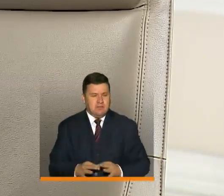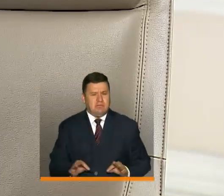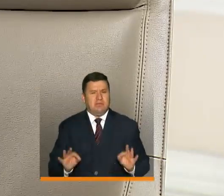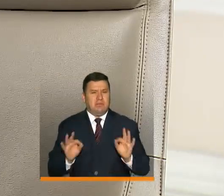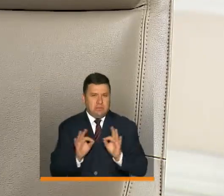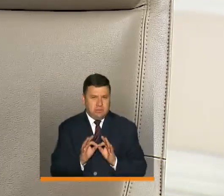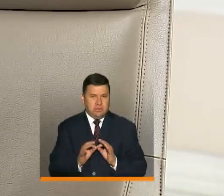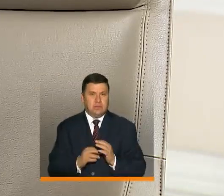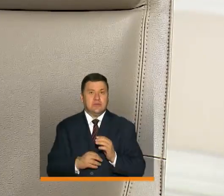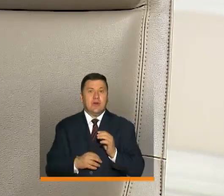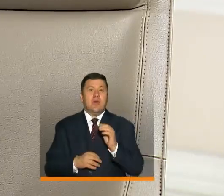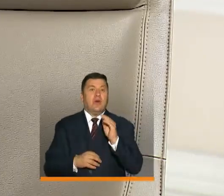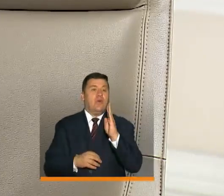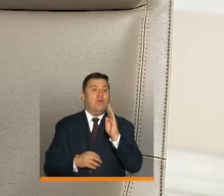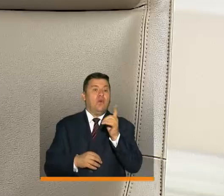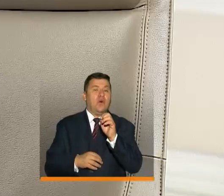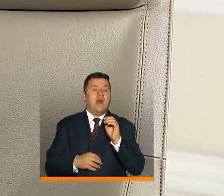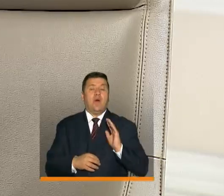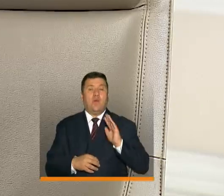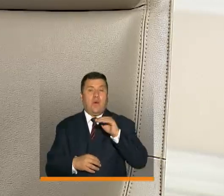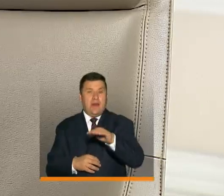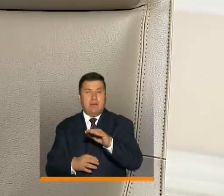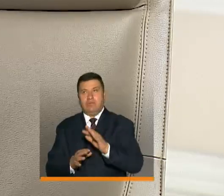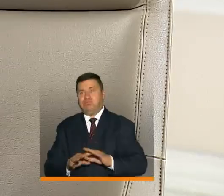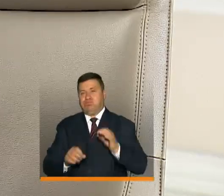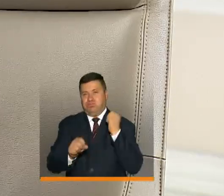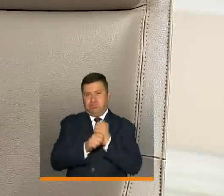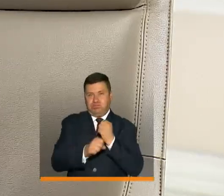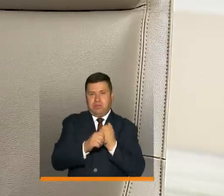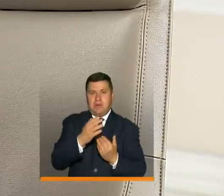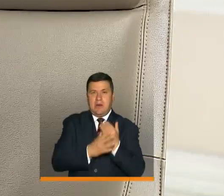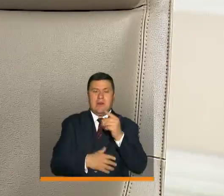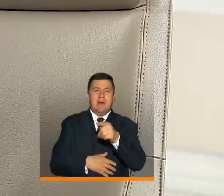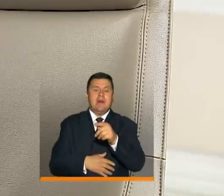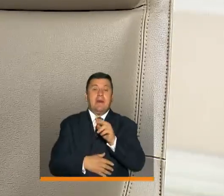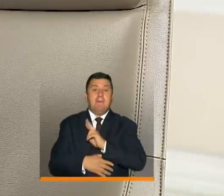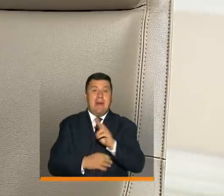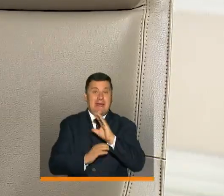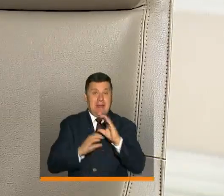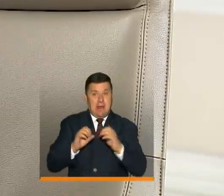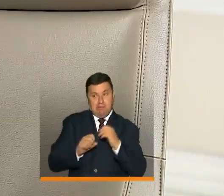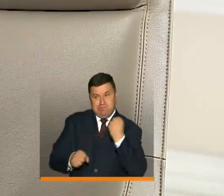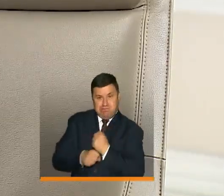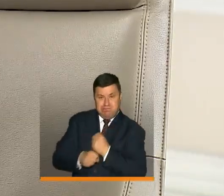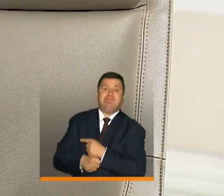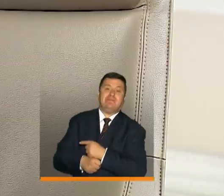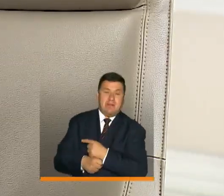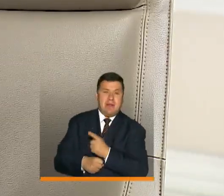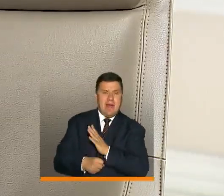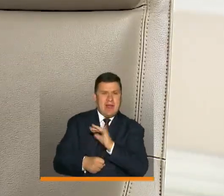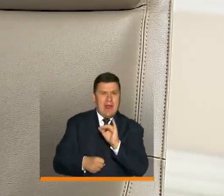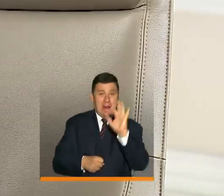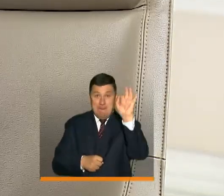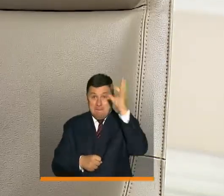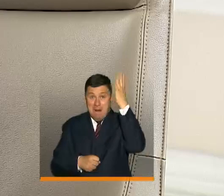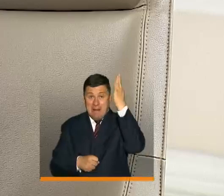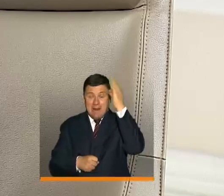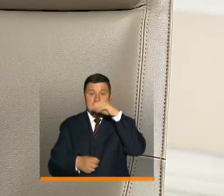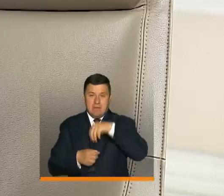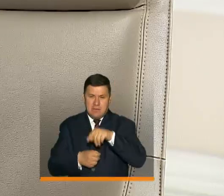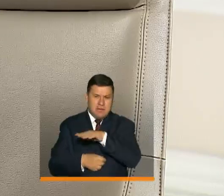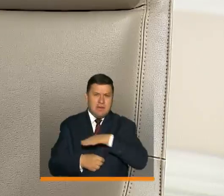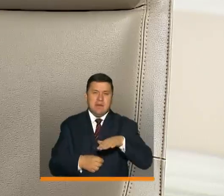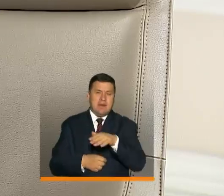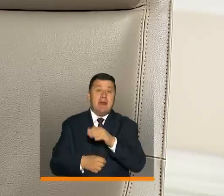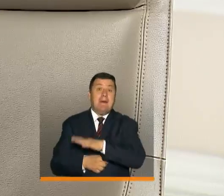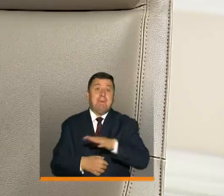resaltando Buga, Lobo Guerrero, Buenaventura, es fundamental, la nueva malla vial del Valle del Cauca, donde está Accesos Cali-Palmira, está la troncal